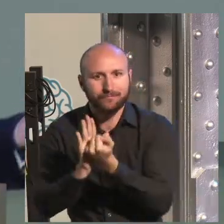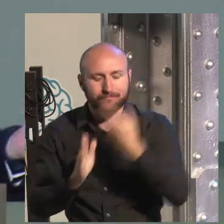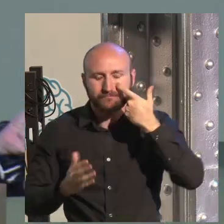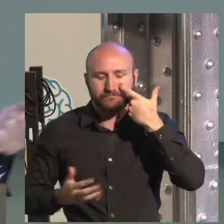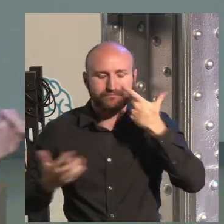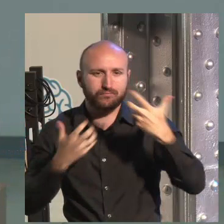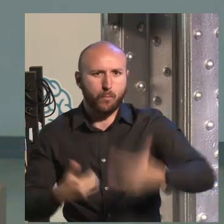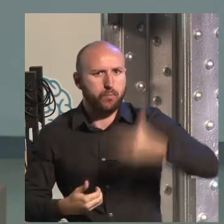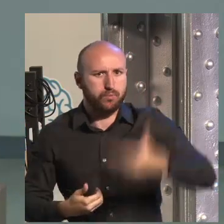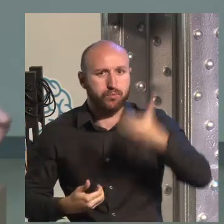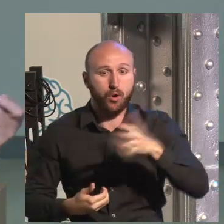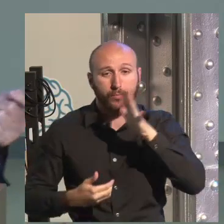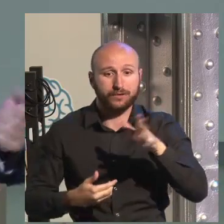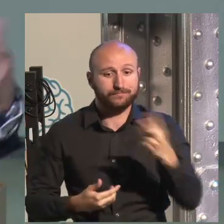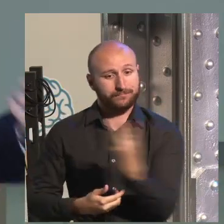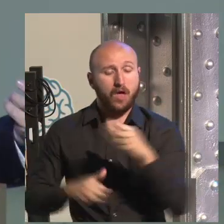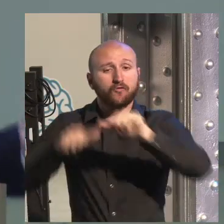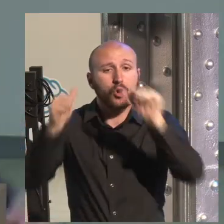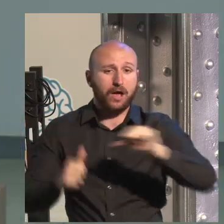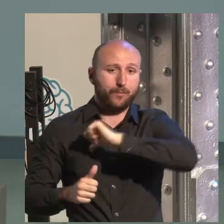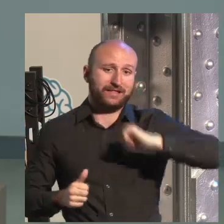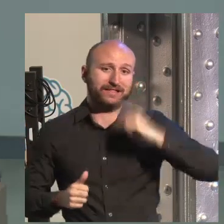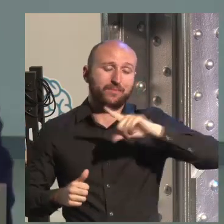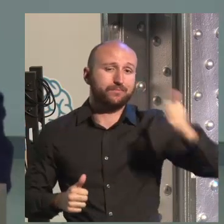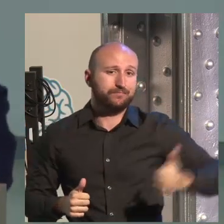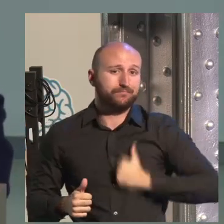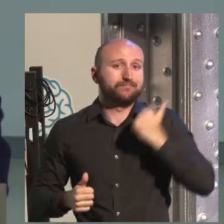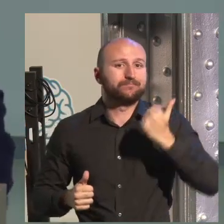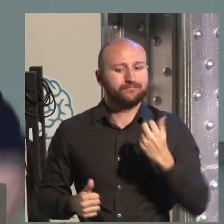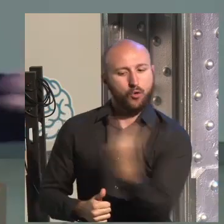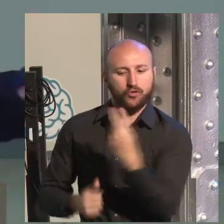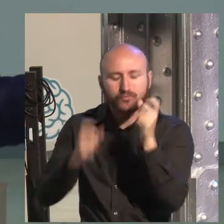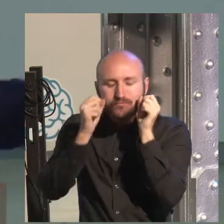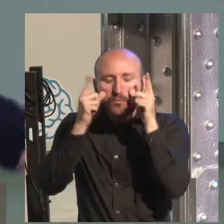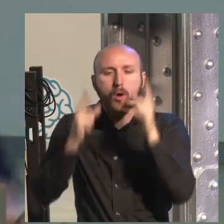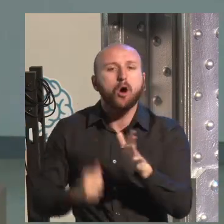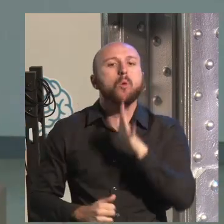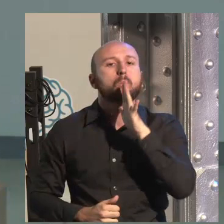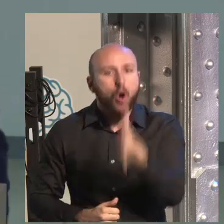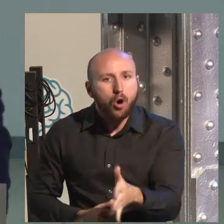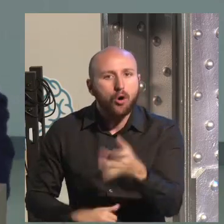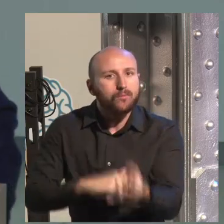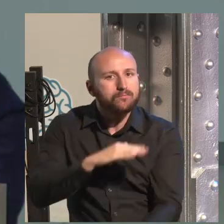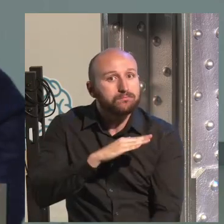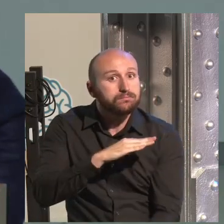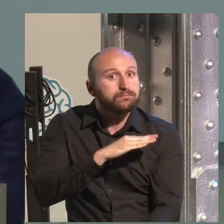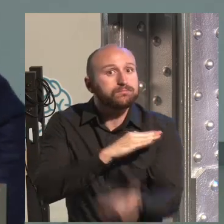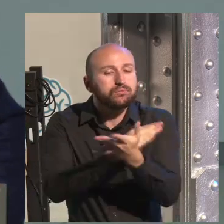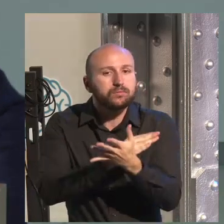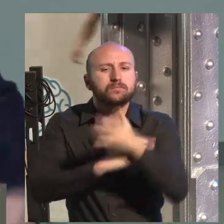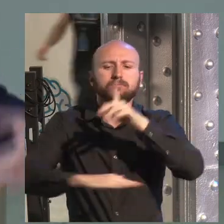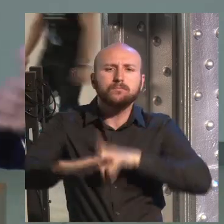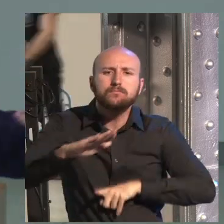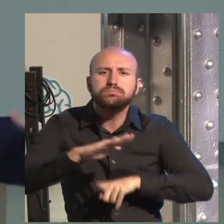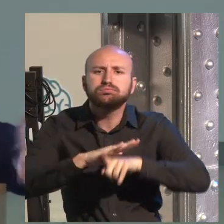independiente, pero coincidente, descubrieron la causa, vamos a decirlo así, de la evolución,